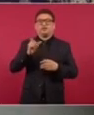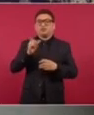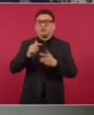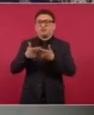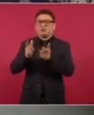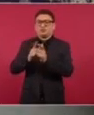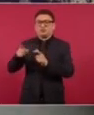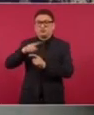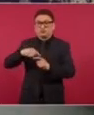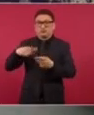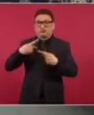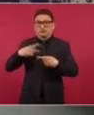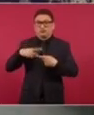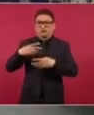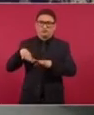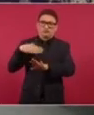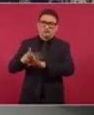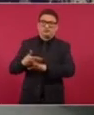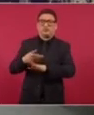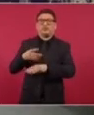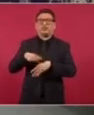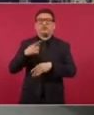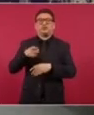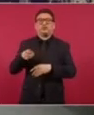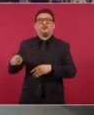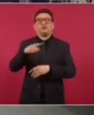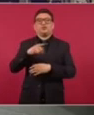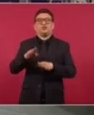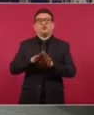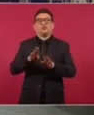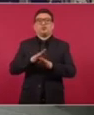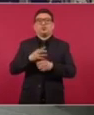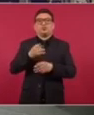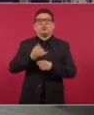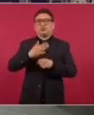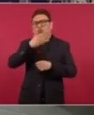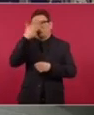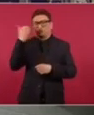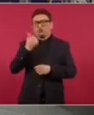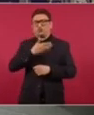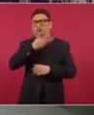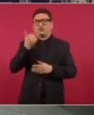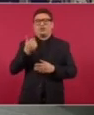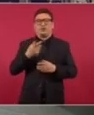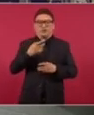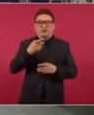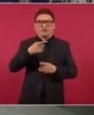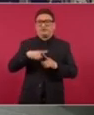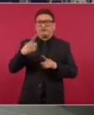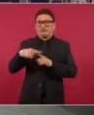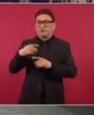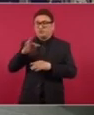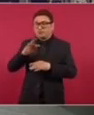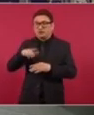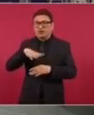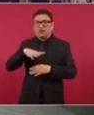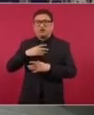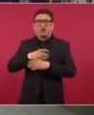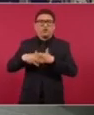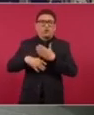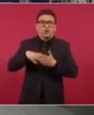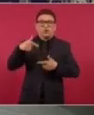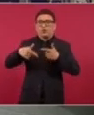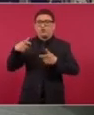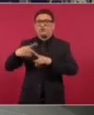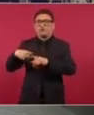los abatidos, calificándolos de inocentes palomitas. Así se encuentra un arsenal junto